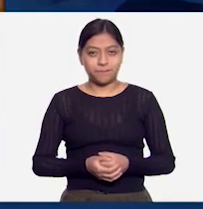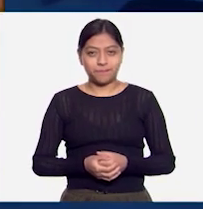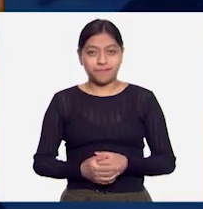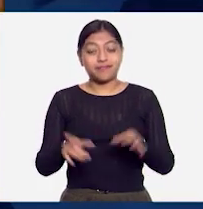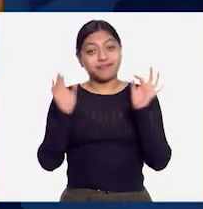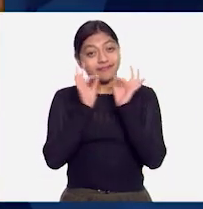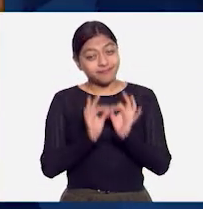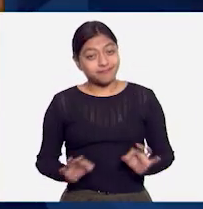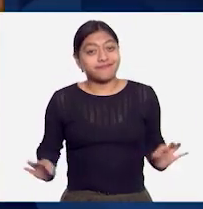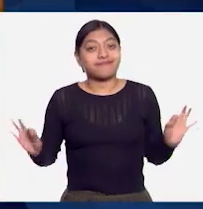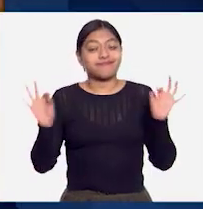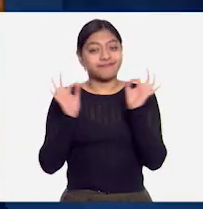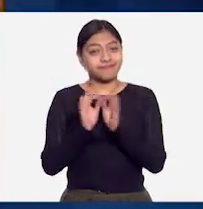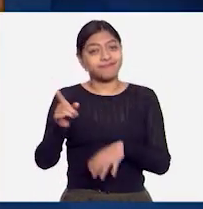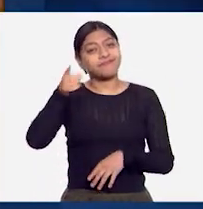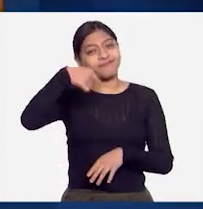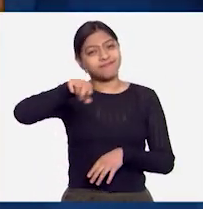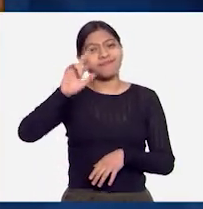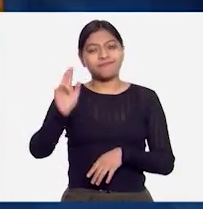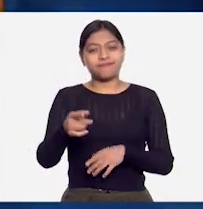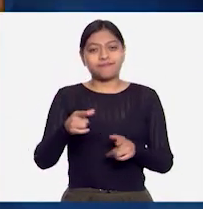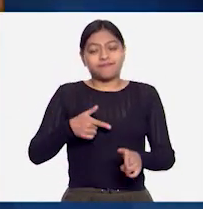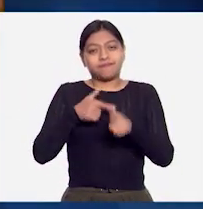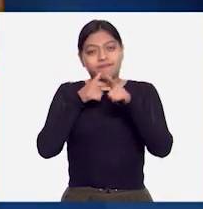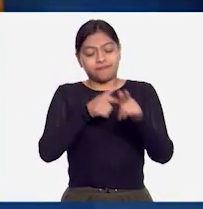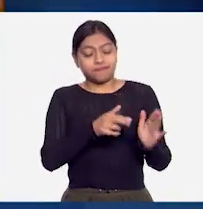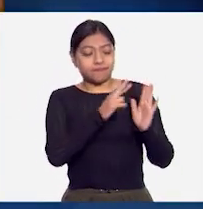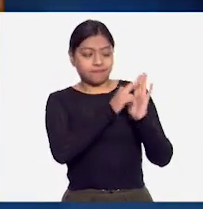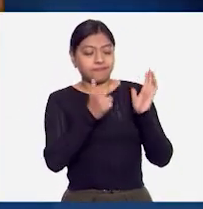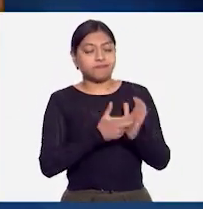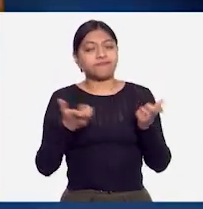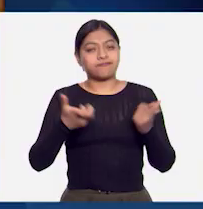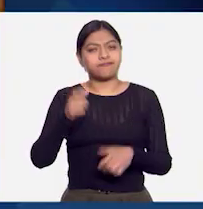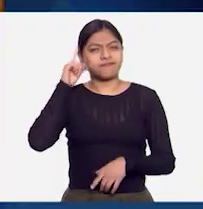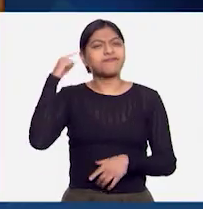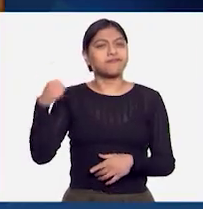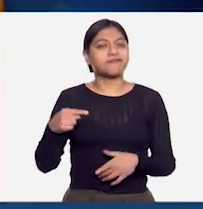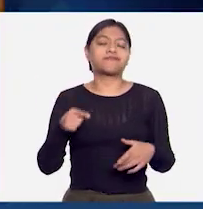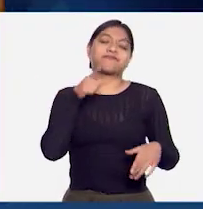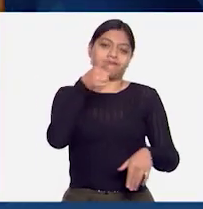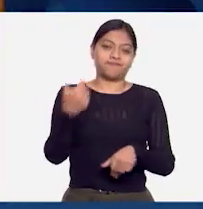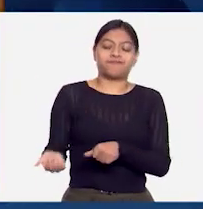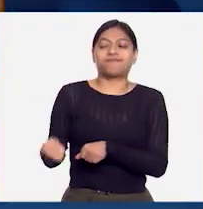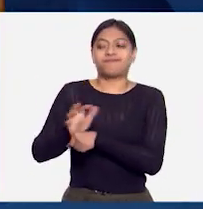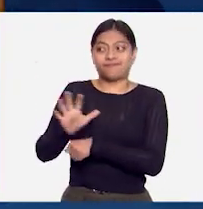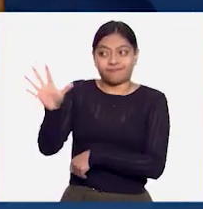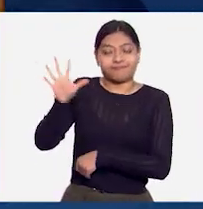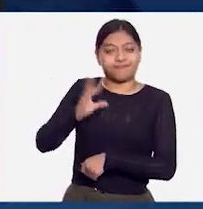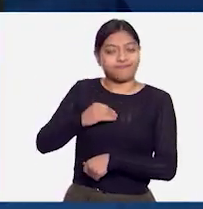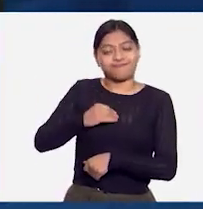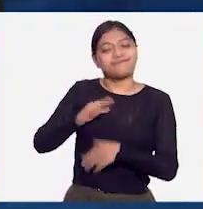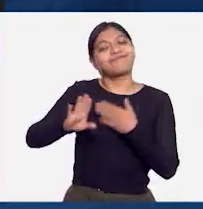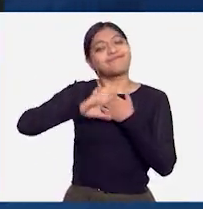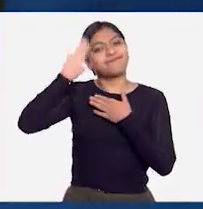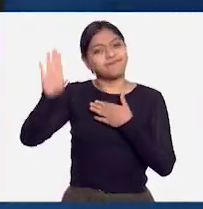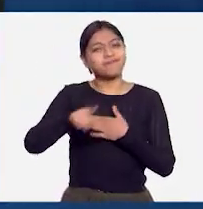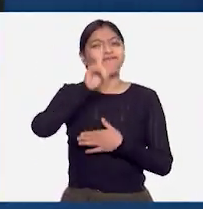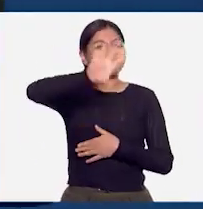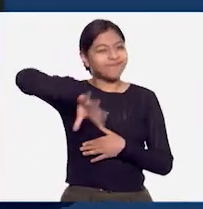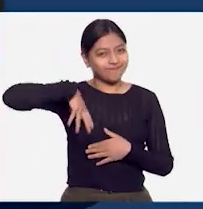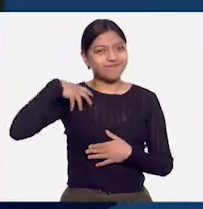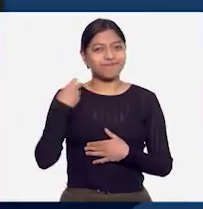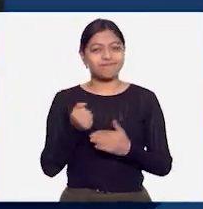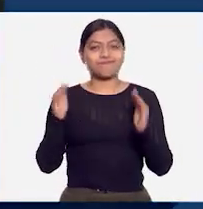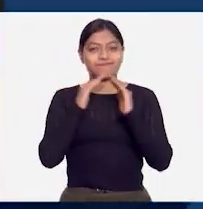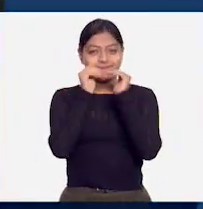Es muy importante continuar con las recomendaciones para evitar contagios de COVID. Trata de